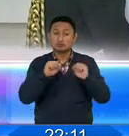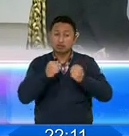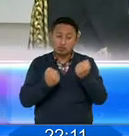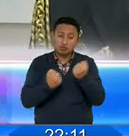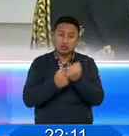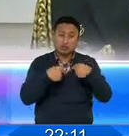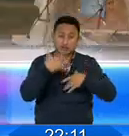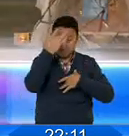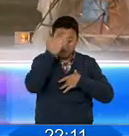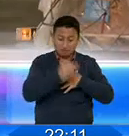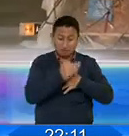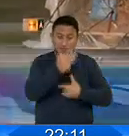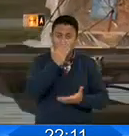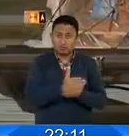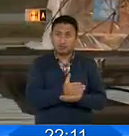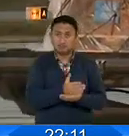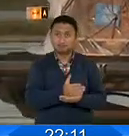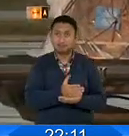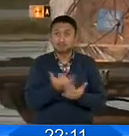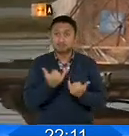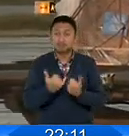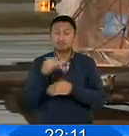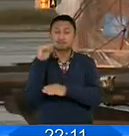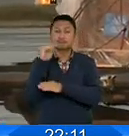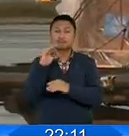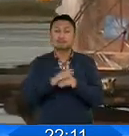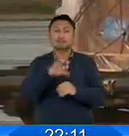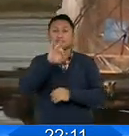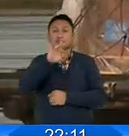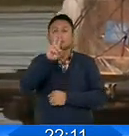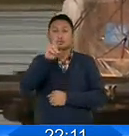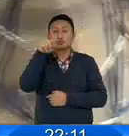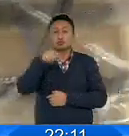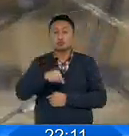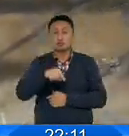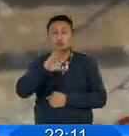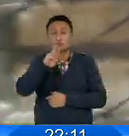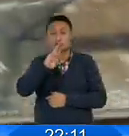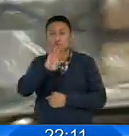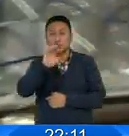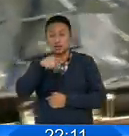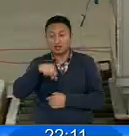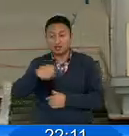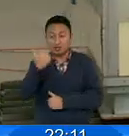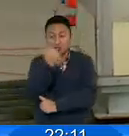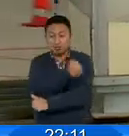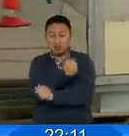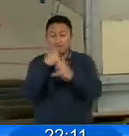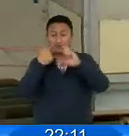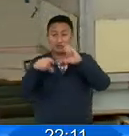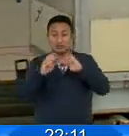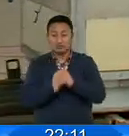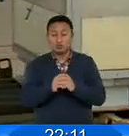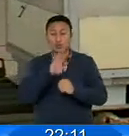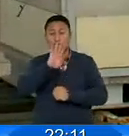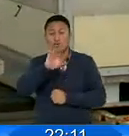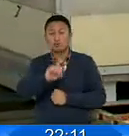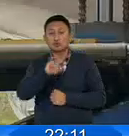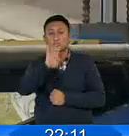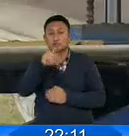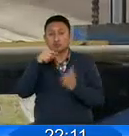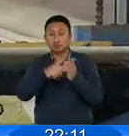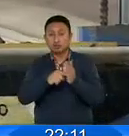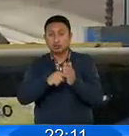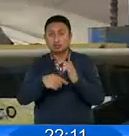este flagelo. Actualmente el país cuenta con 82.640 dosis de la vacuna Pfizer, 404.000 de Sinovac y